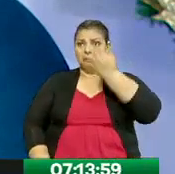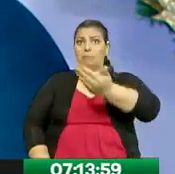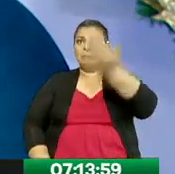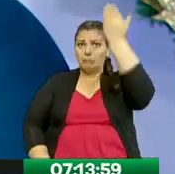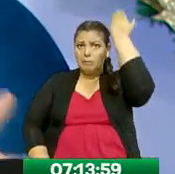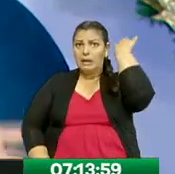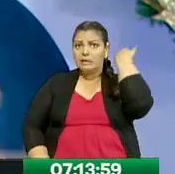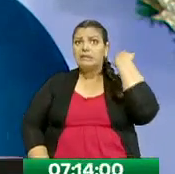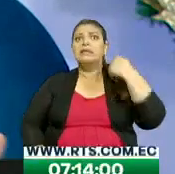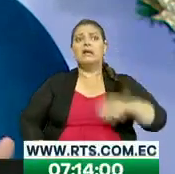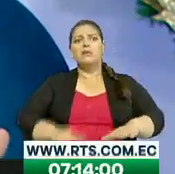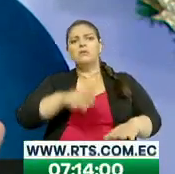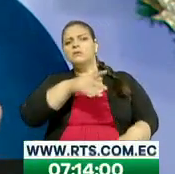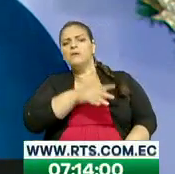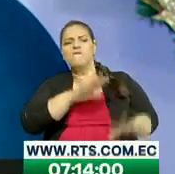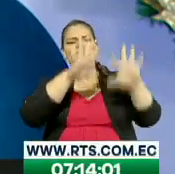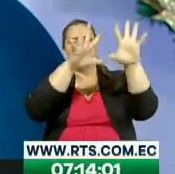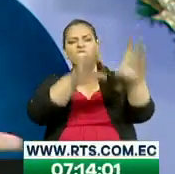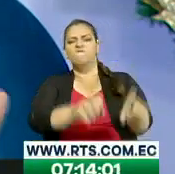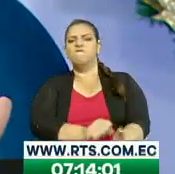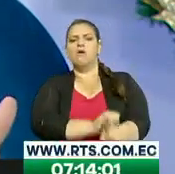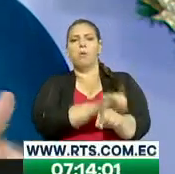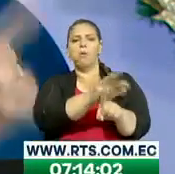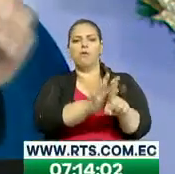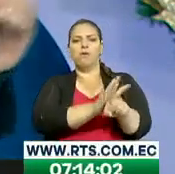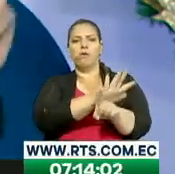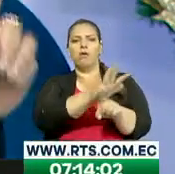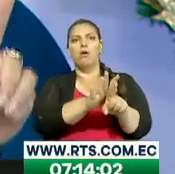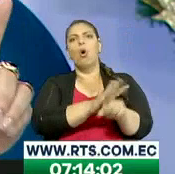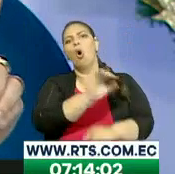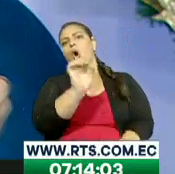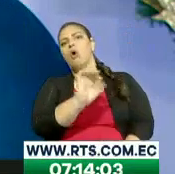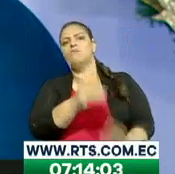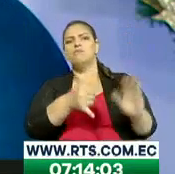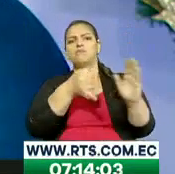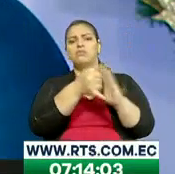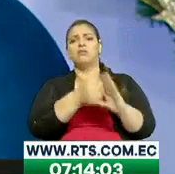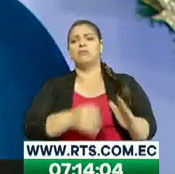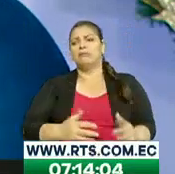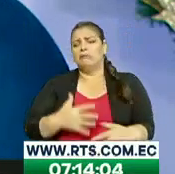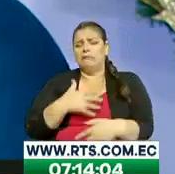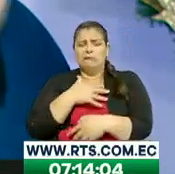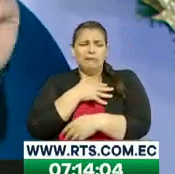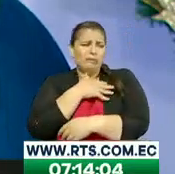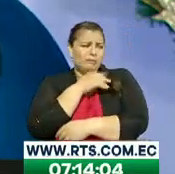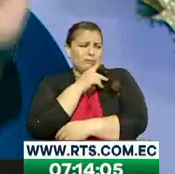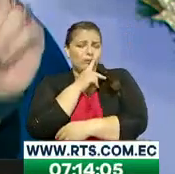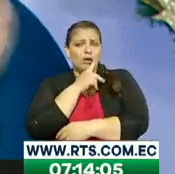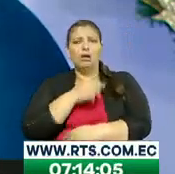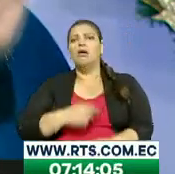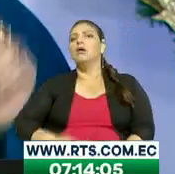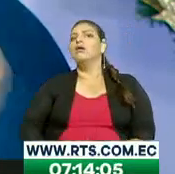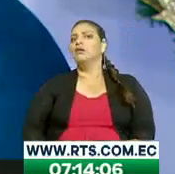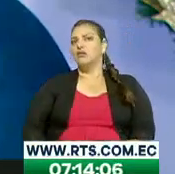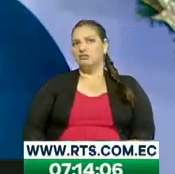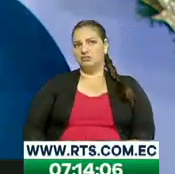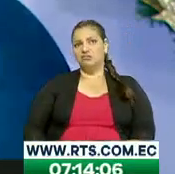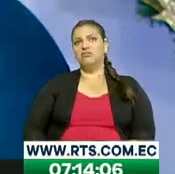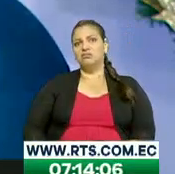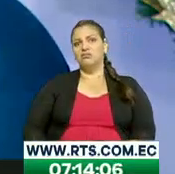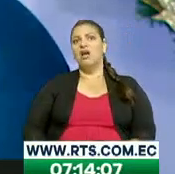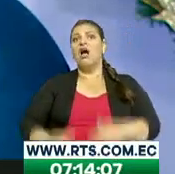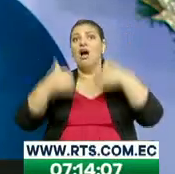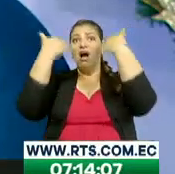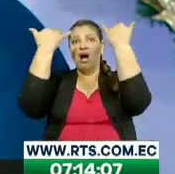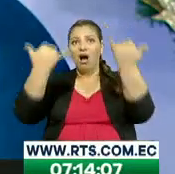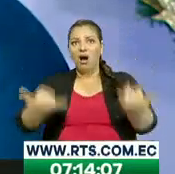silencio. Estamos en la era de la voz. Yo sé que nos conmociona, pero no es que hoy abusan más de niños, es que hoy empezamos a ver esta monstruosidad